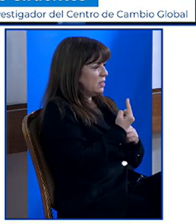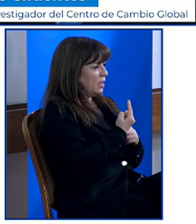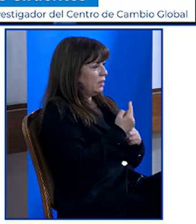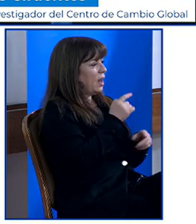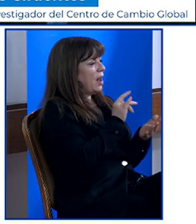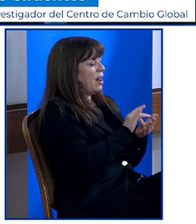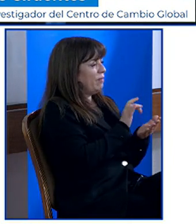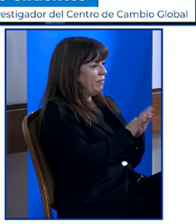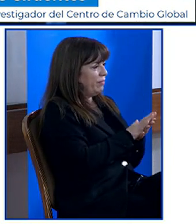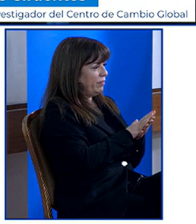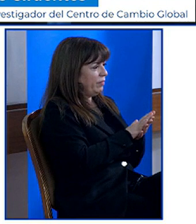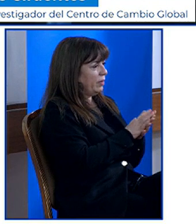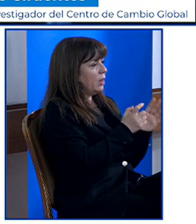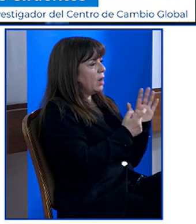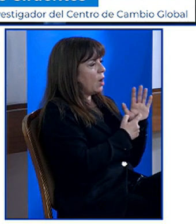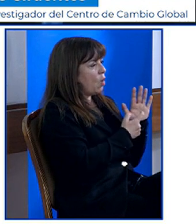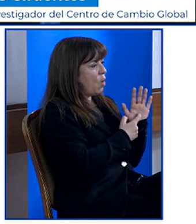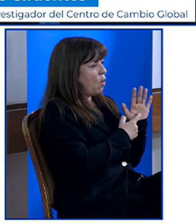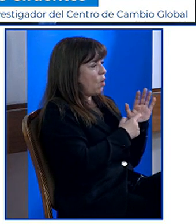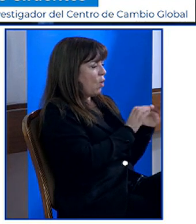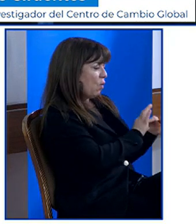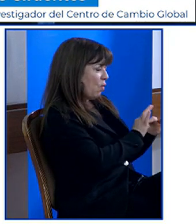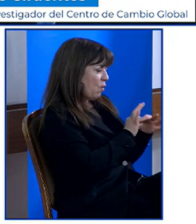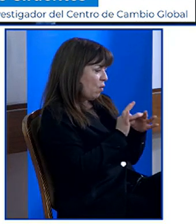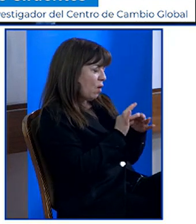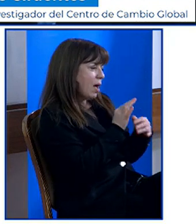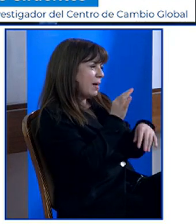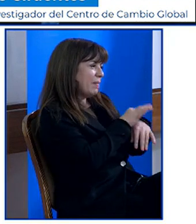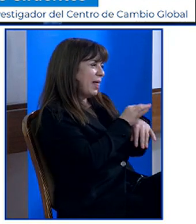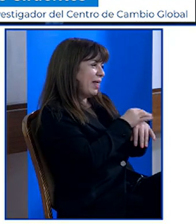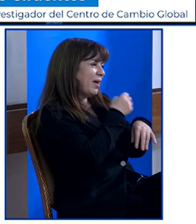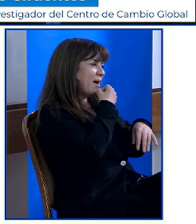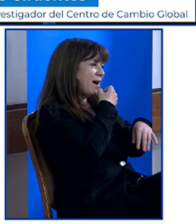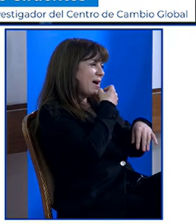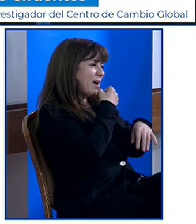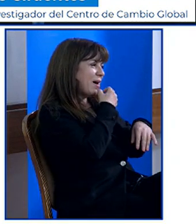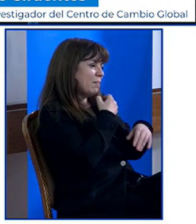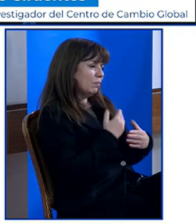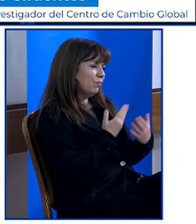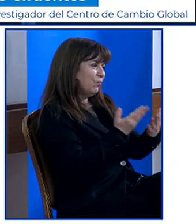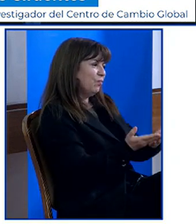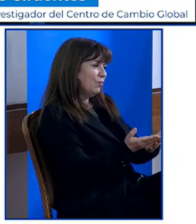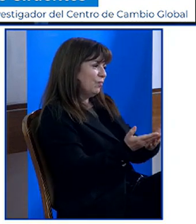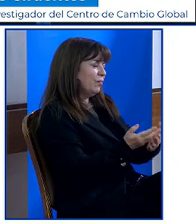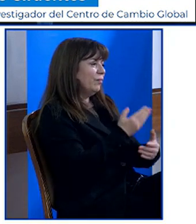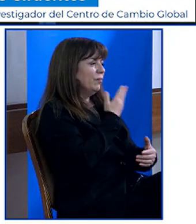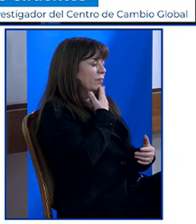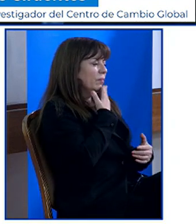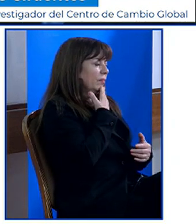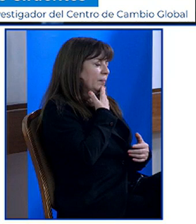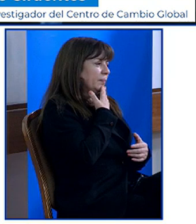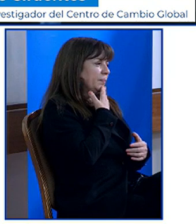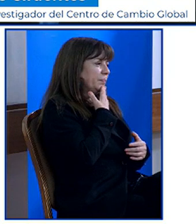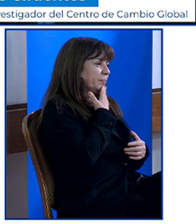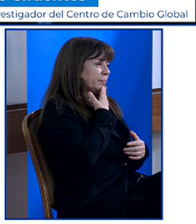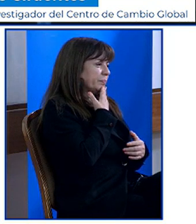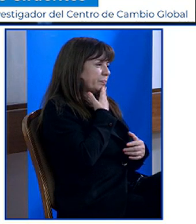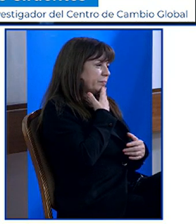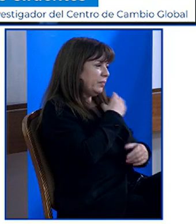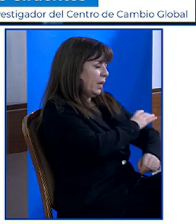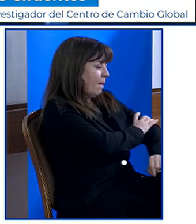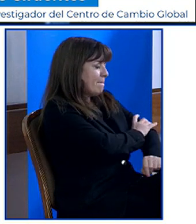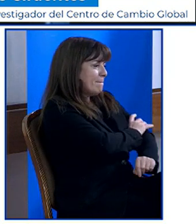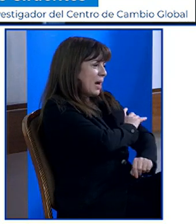la fecha, el código de la causa, los medicamentos recetados, la presión